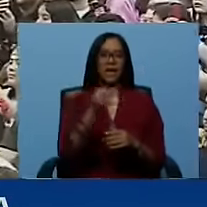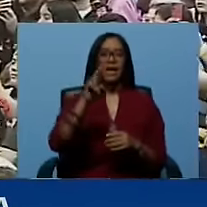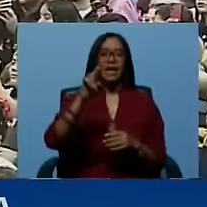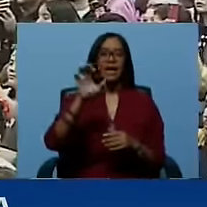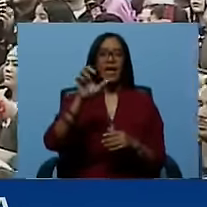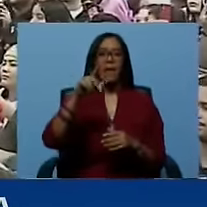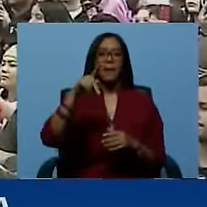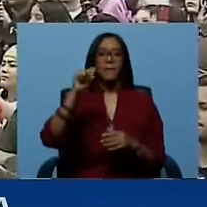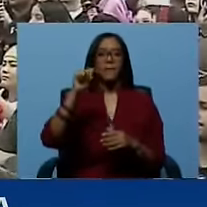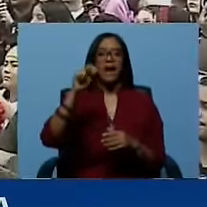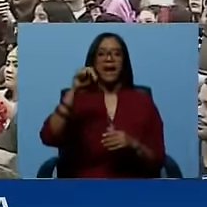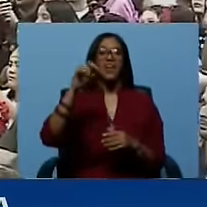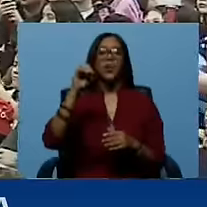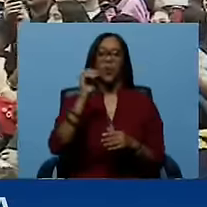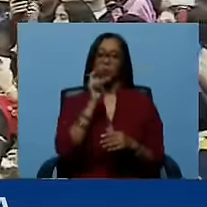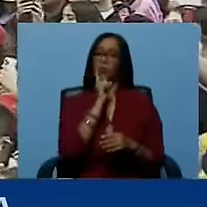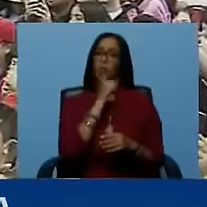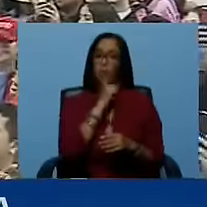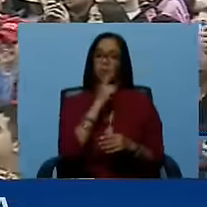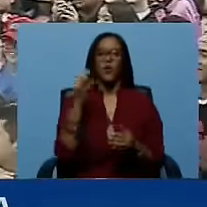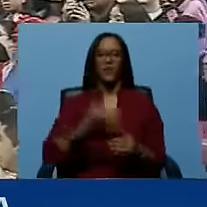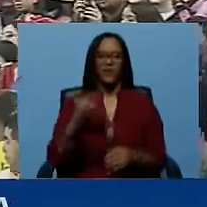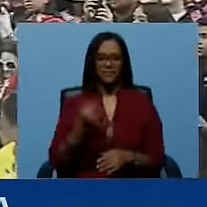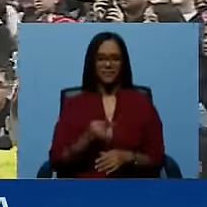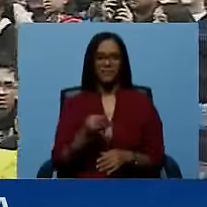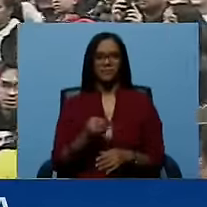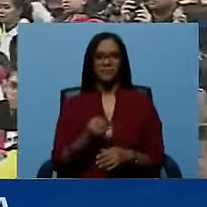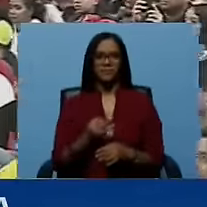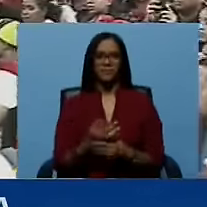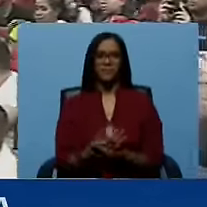El Guarayra Repano la llamaban.